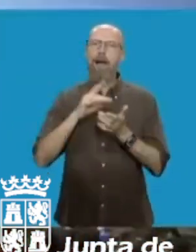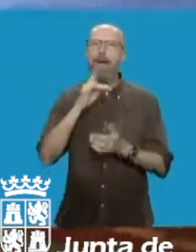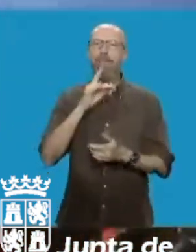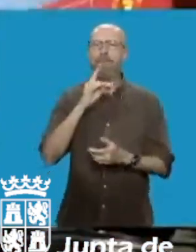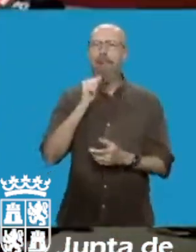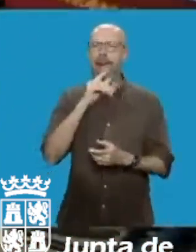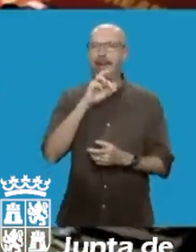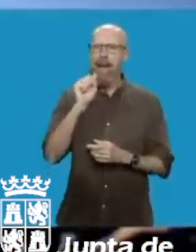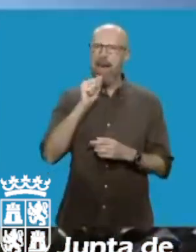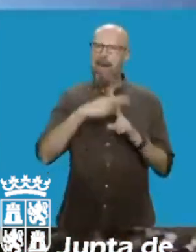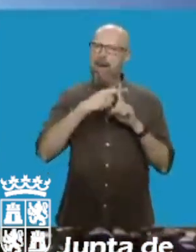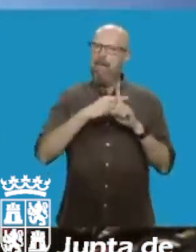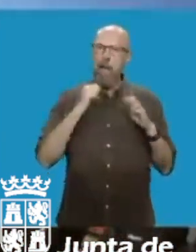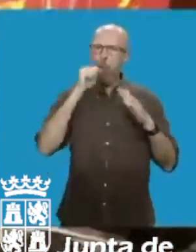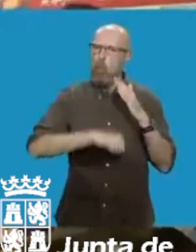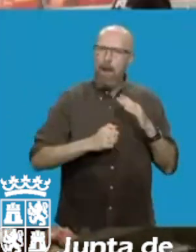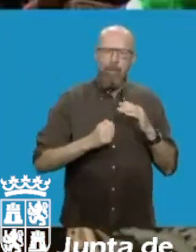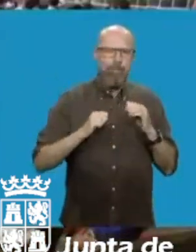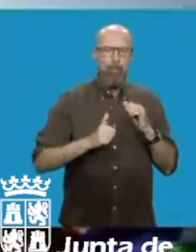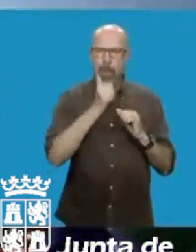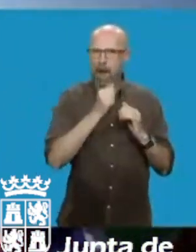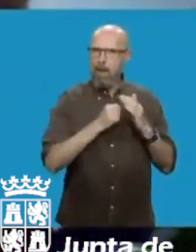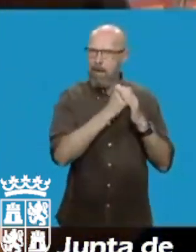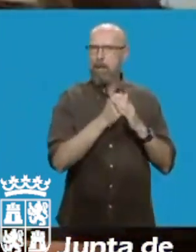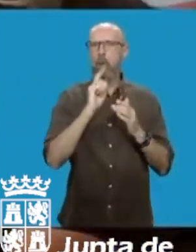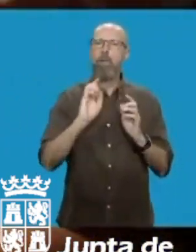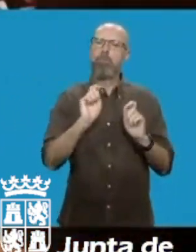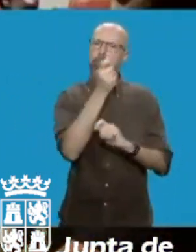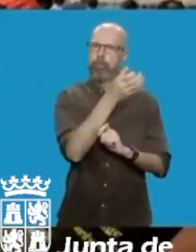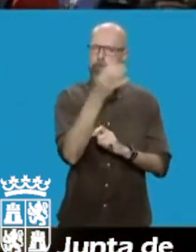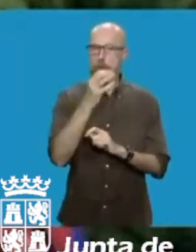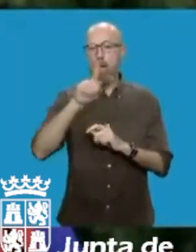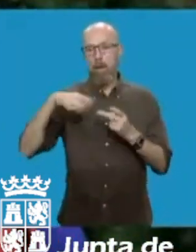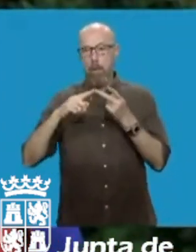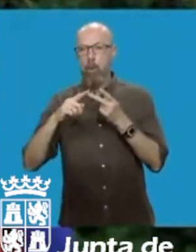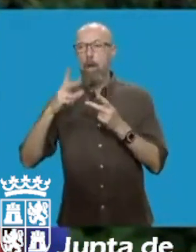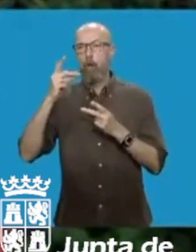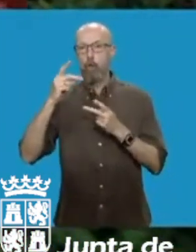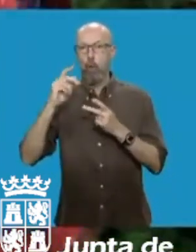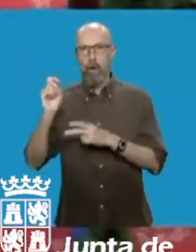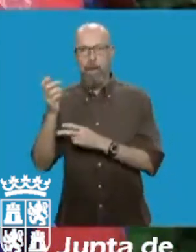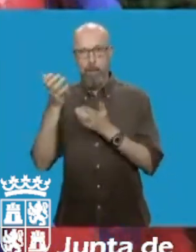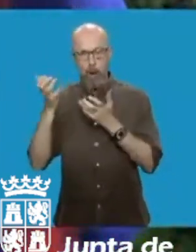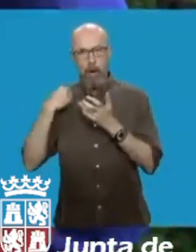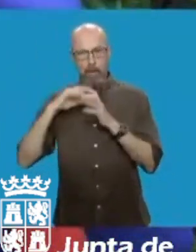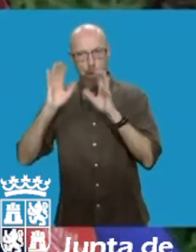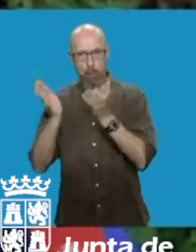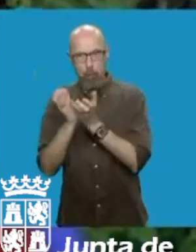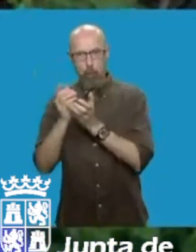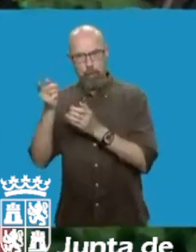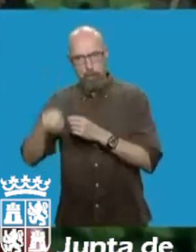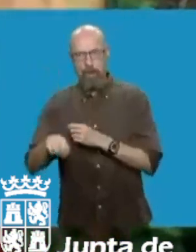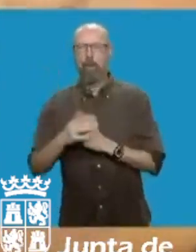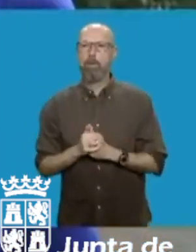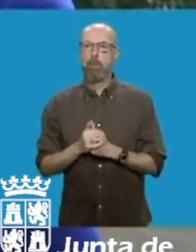más dura, sin asistencia. Un éxito que redondeó al proclamarse subcampeona del mundo de bajas. Sin perder la sonrisa,